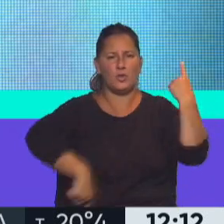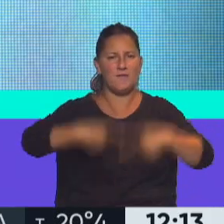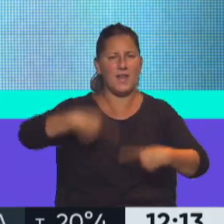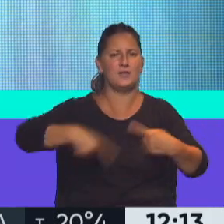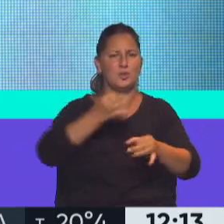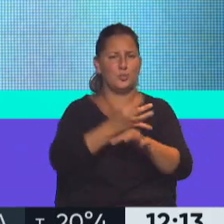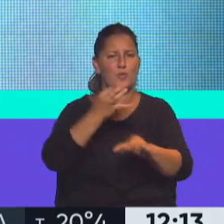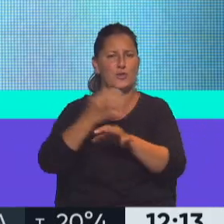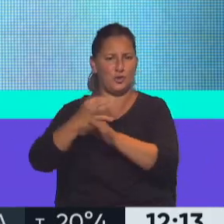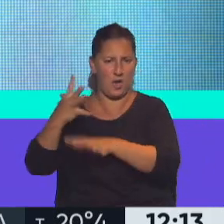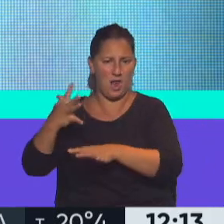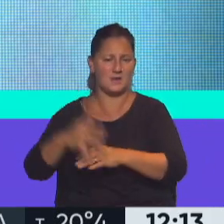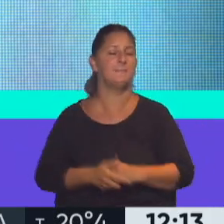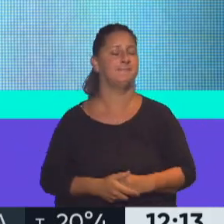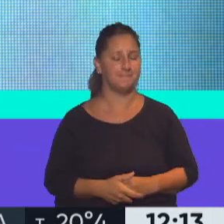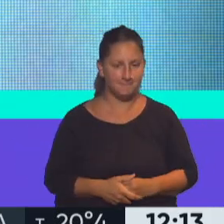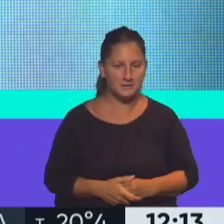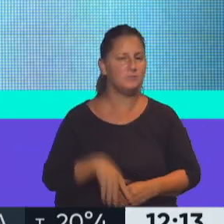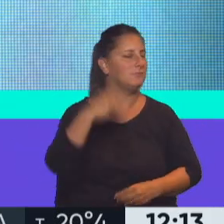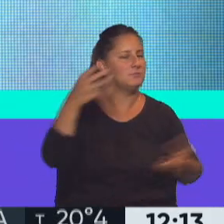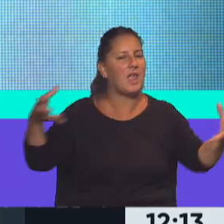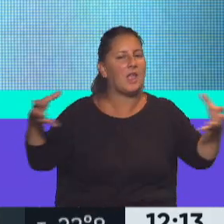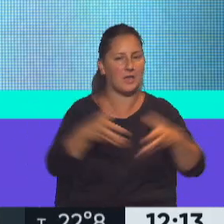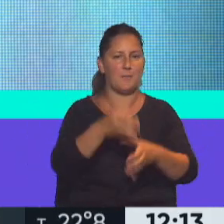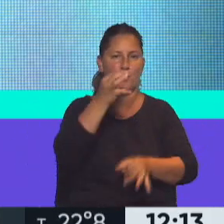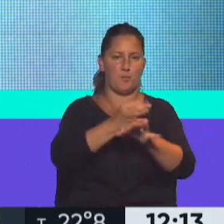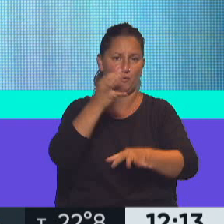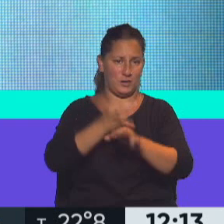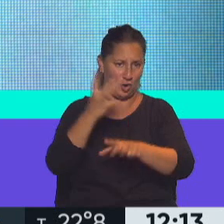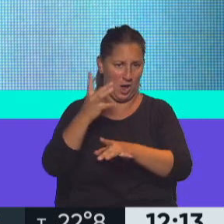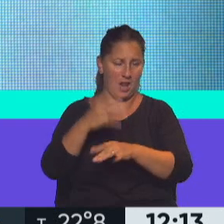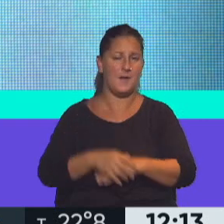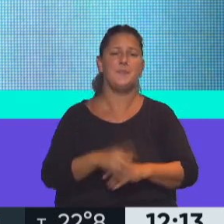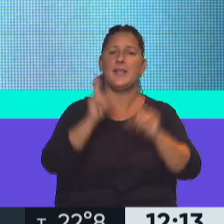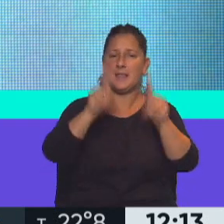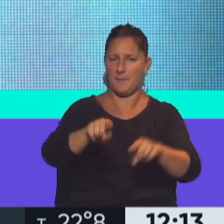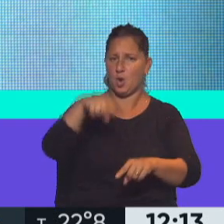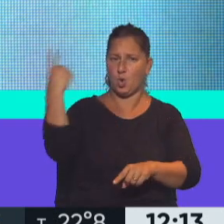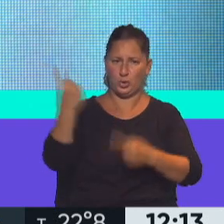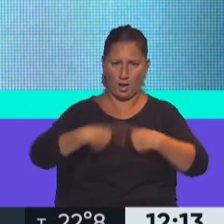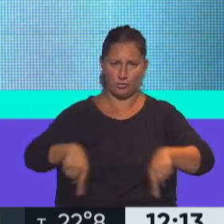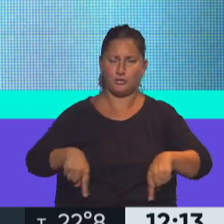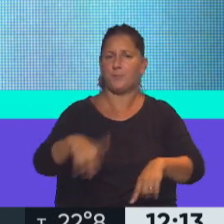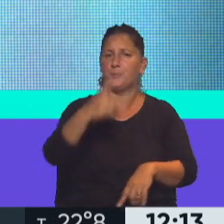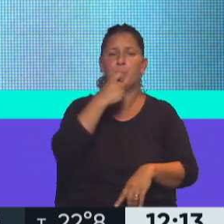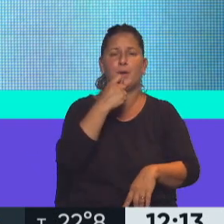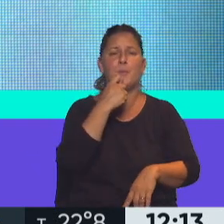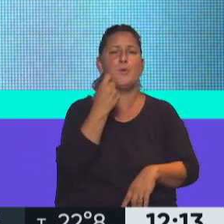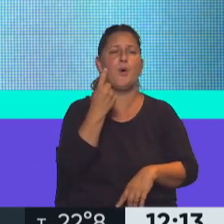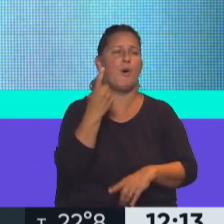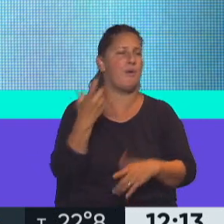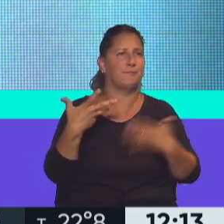Claro, y con diferentes... No, es una cuestión interdisciplinaria, como también otras cuestiones. Supongamos, digamos, si uno tiene un problema